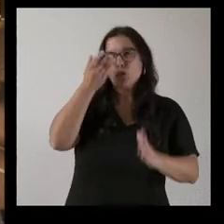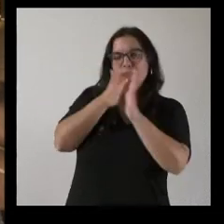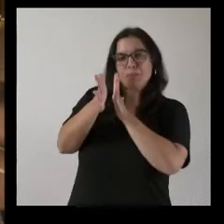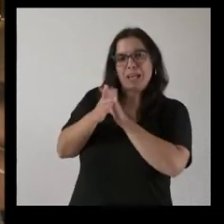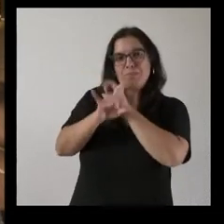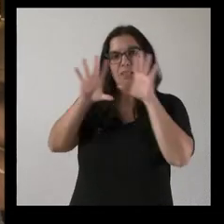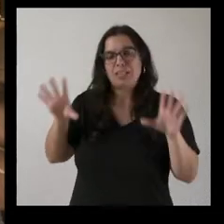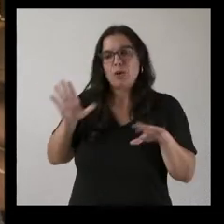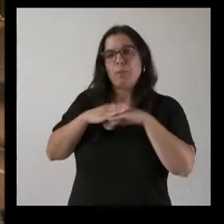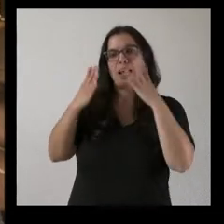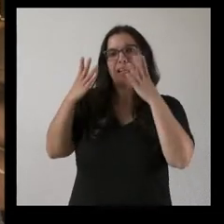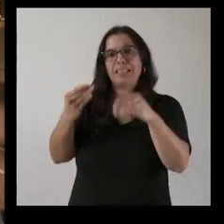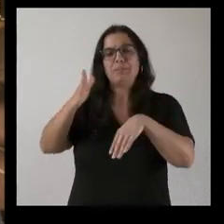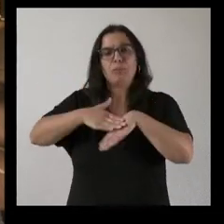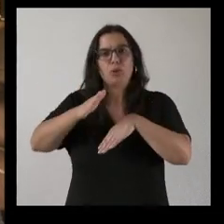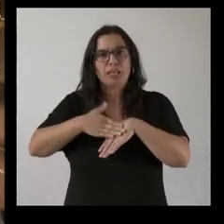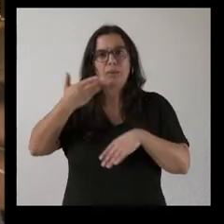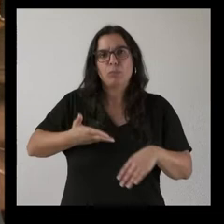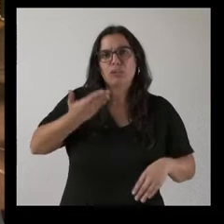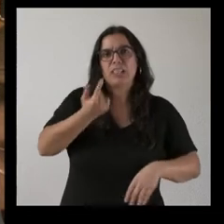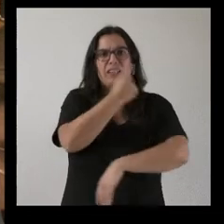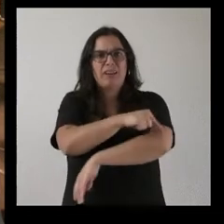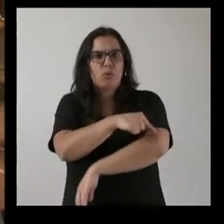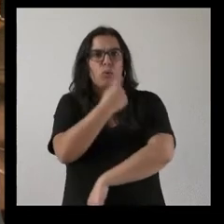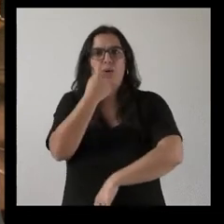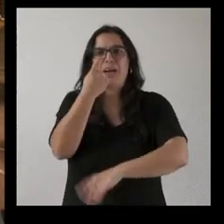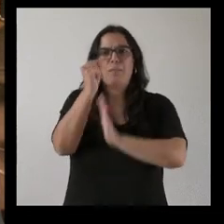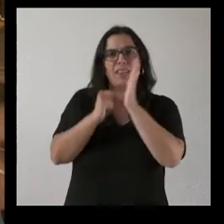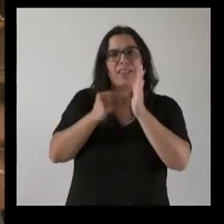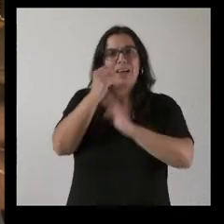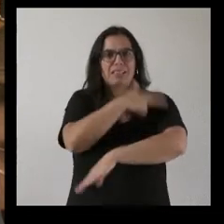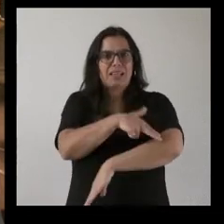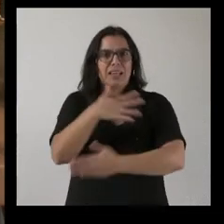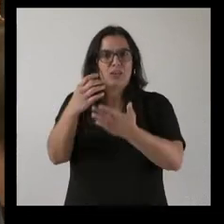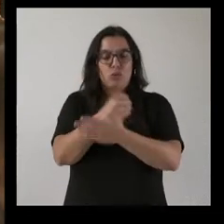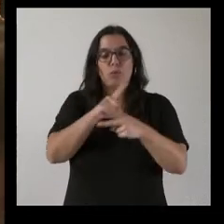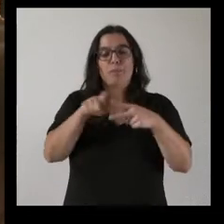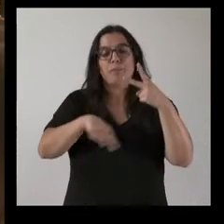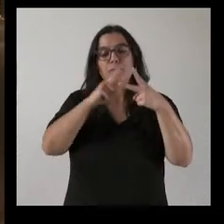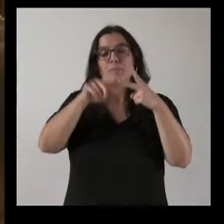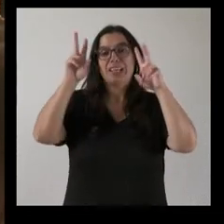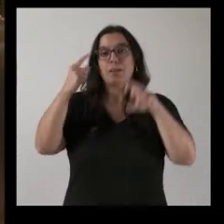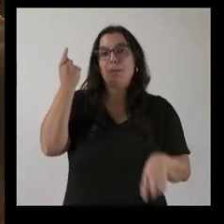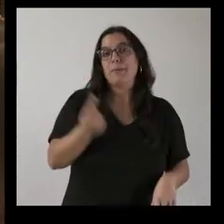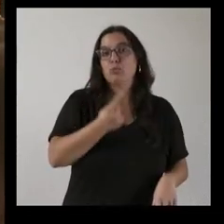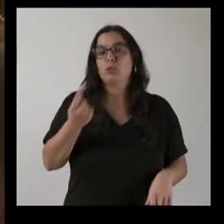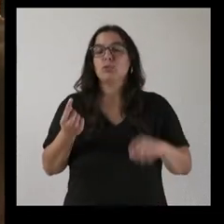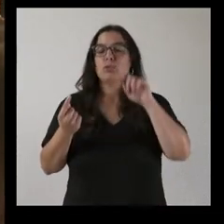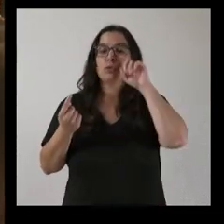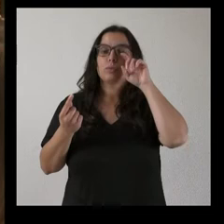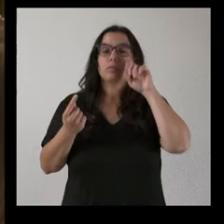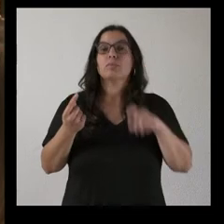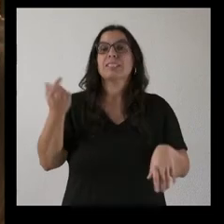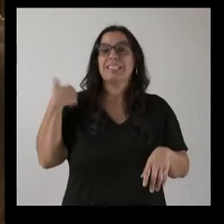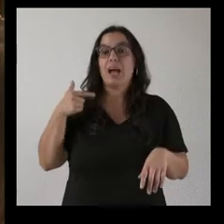y que entienda la importancia de la vacunación y de las medidas sanitarias y por otro lado en relación a los presupuestos una vez presentado